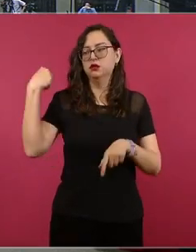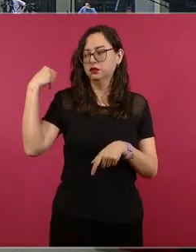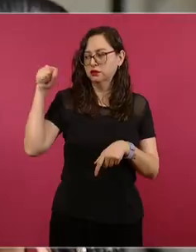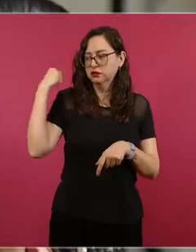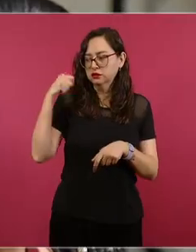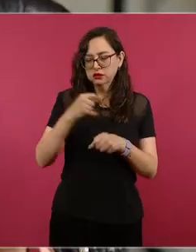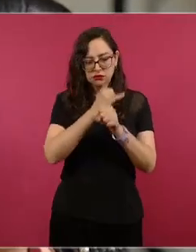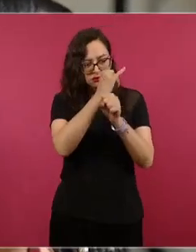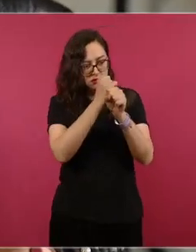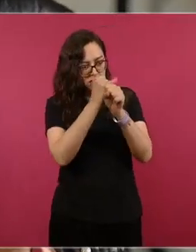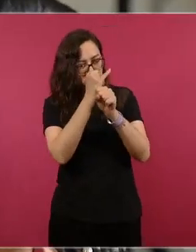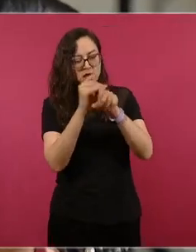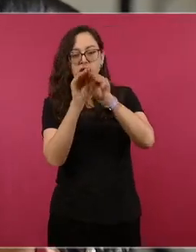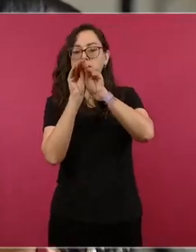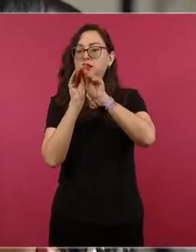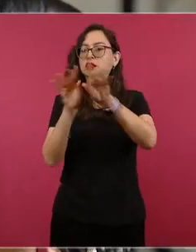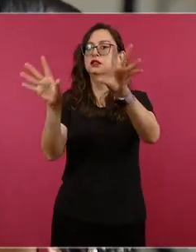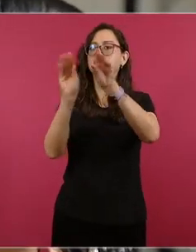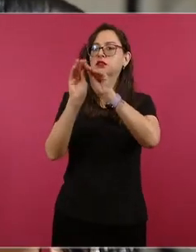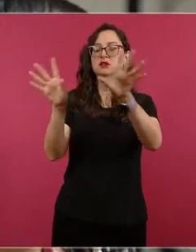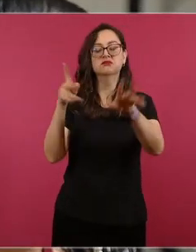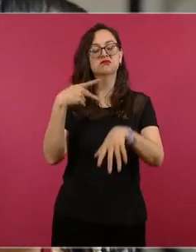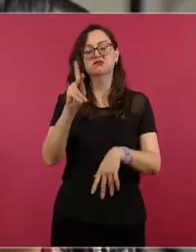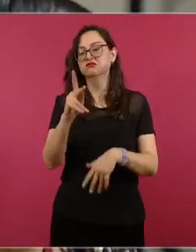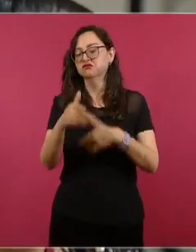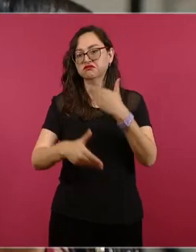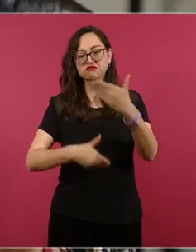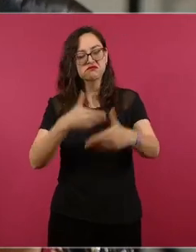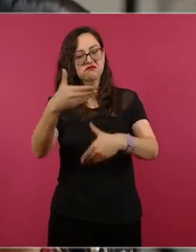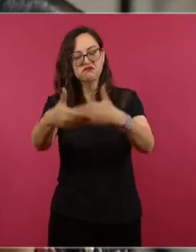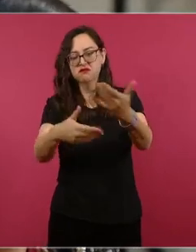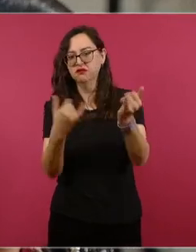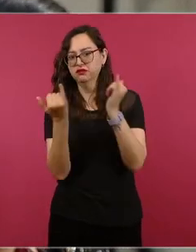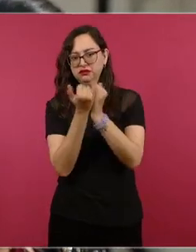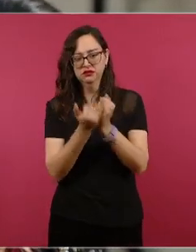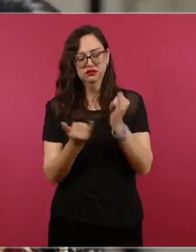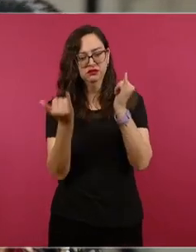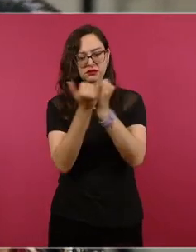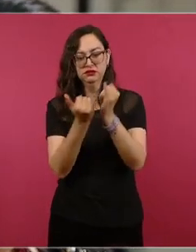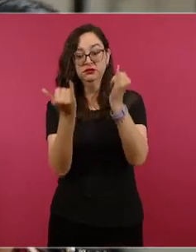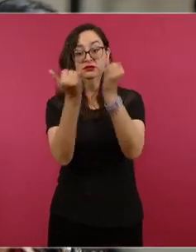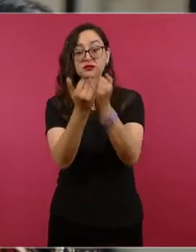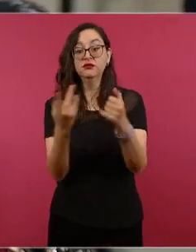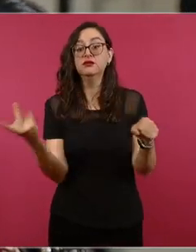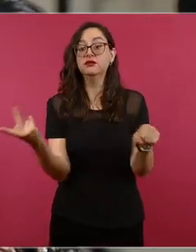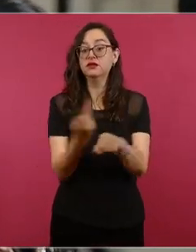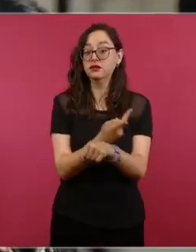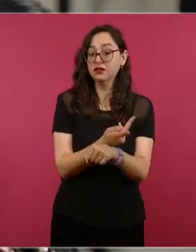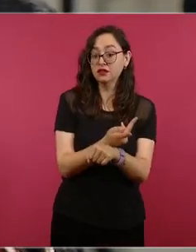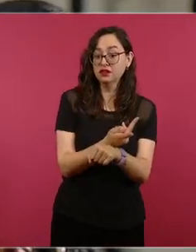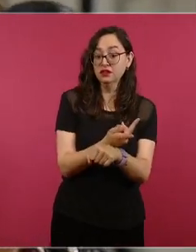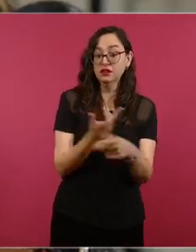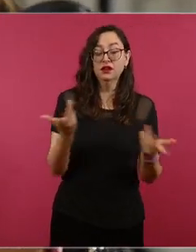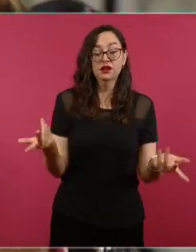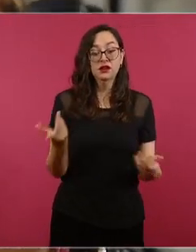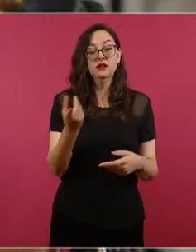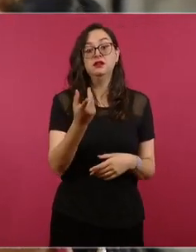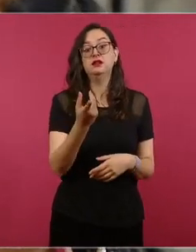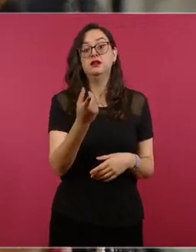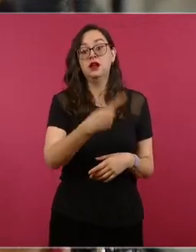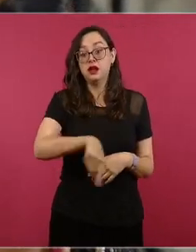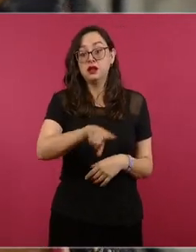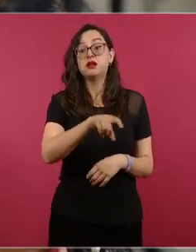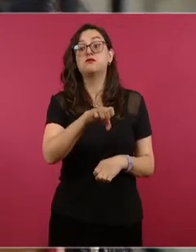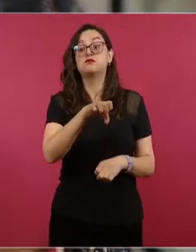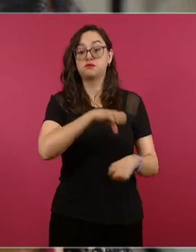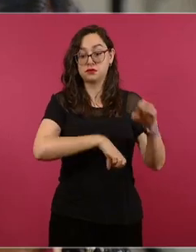a conocer sin resultados algunos, señor. La prueba de todo ello es que estas consisten en que estas